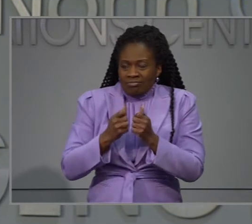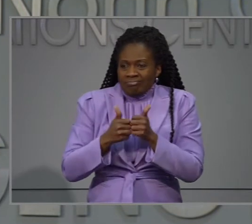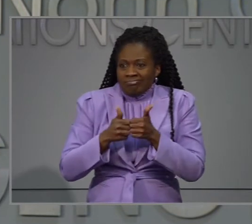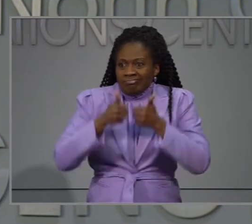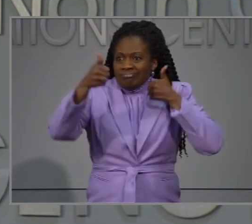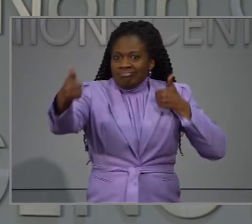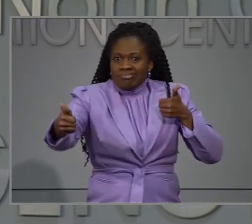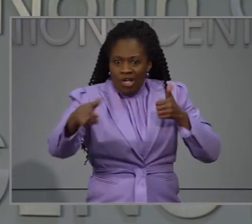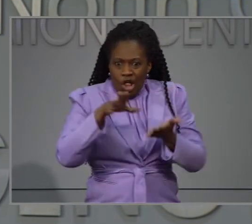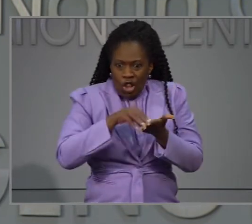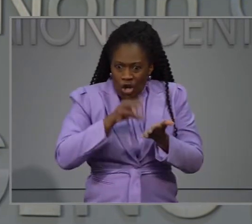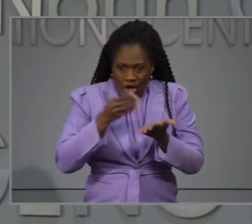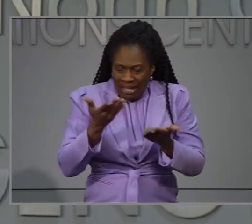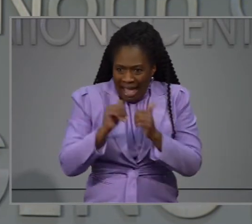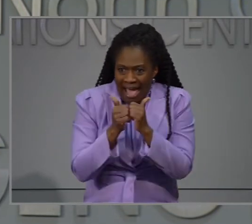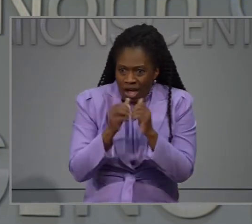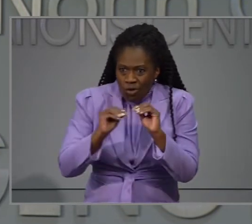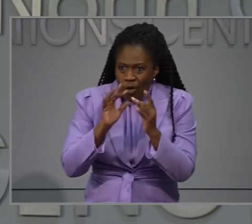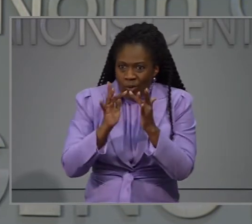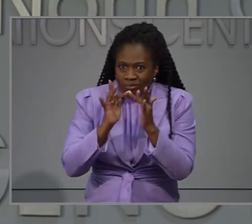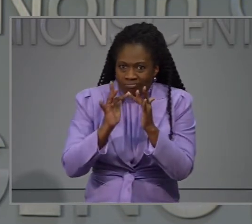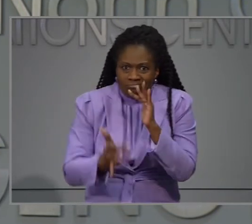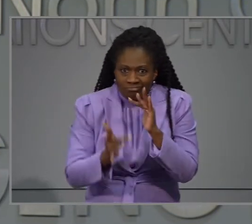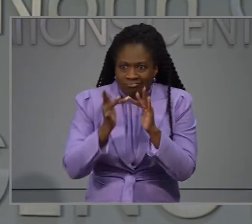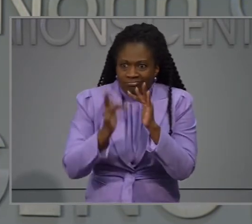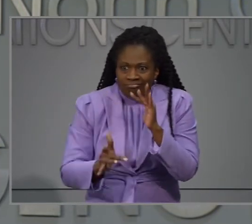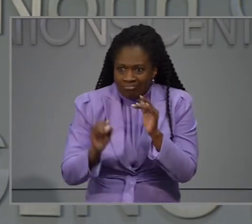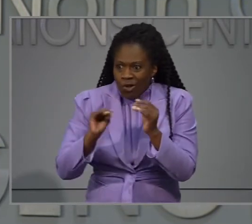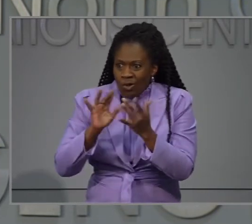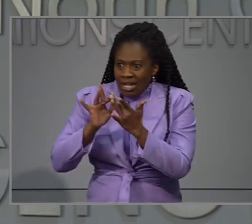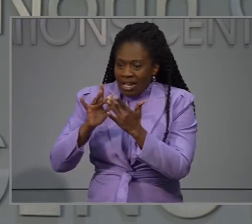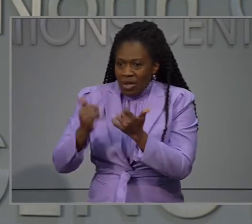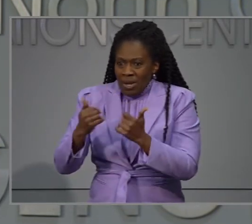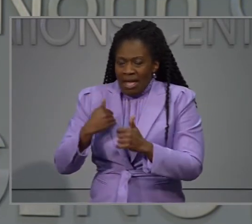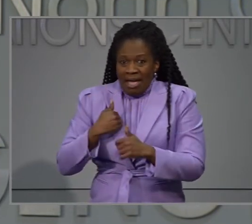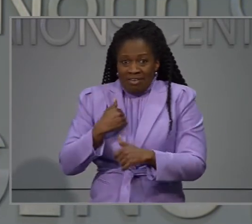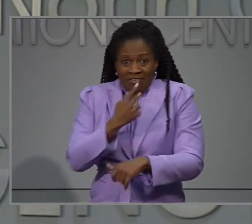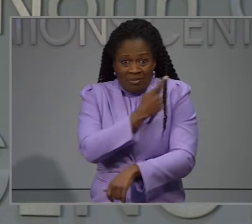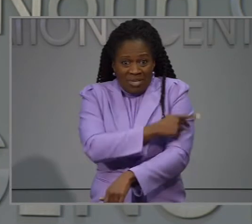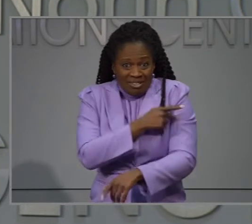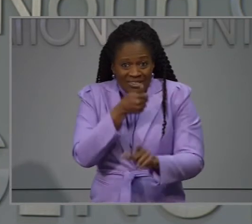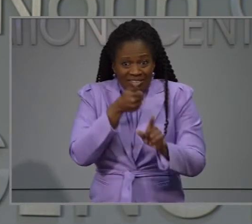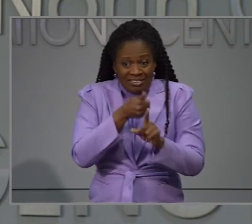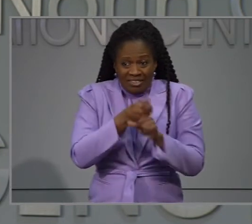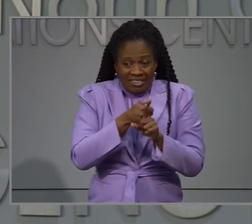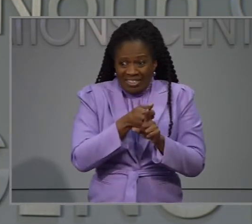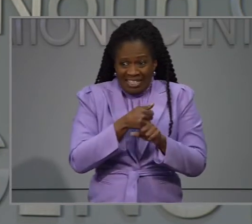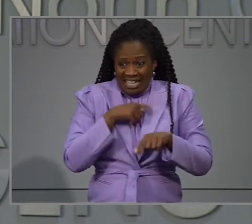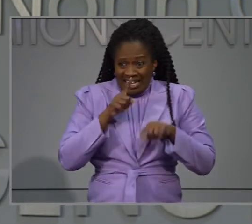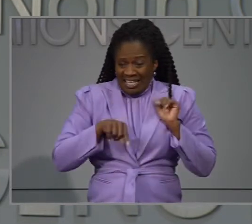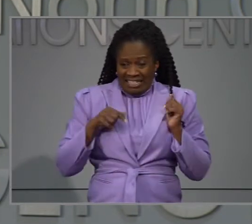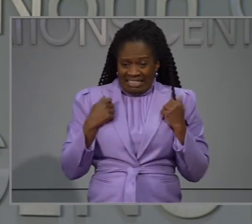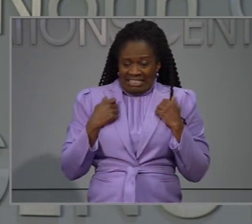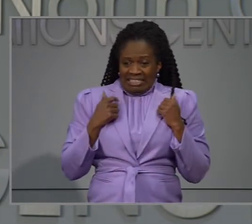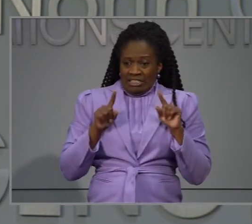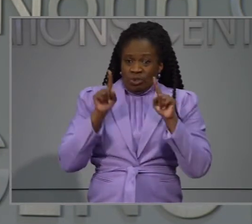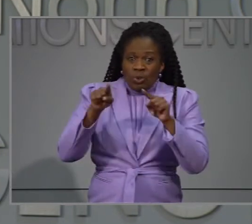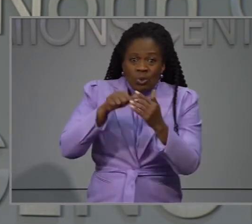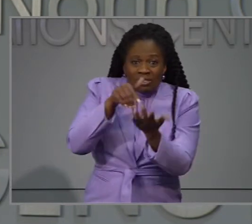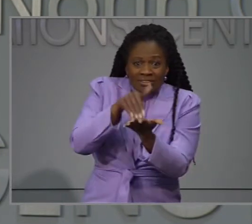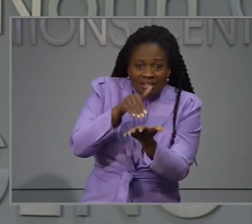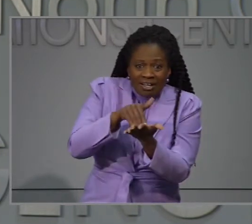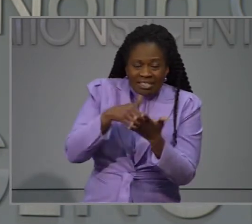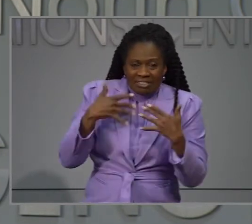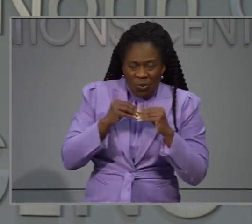la escuela y el aprendizaje remoto se necesita más que nunca ahora tenemos pacientes que lo mejor tienen temor de